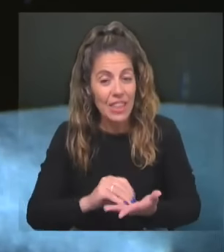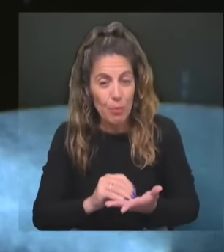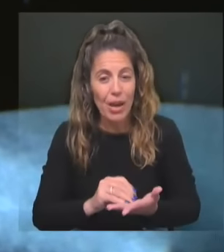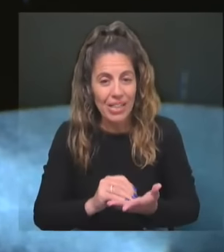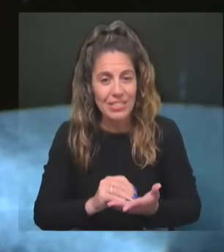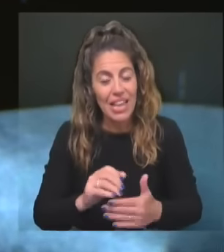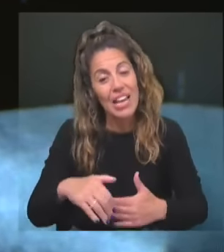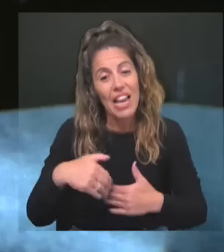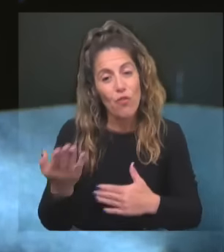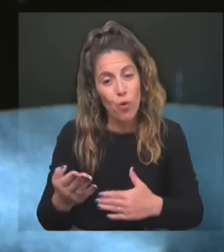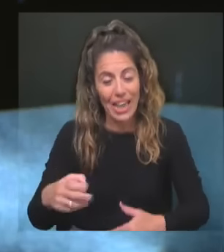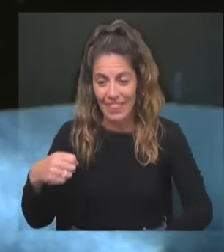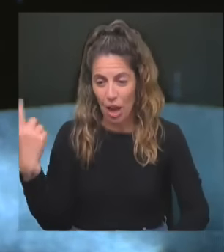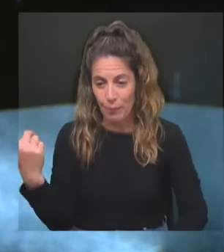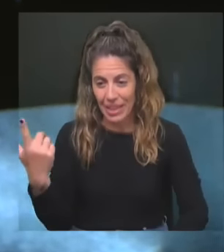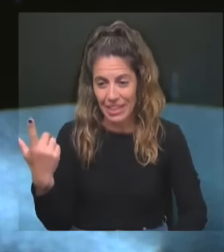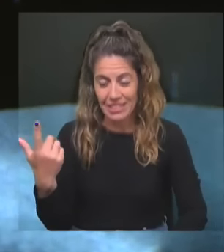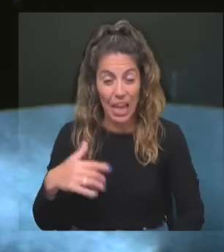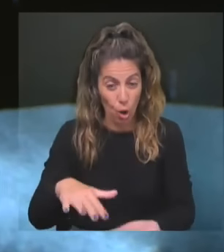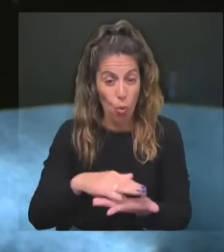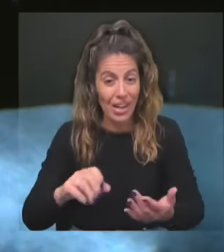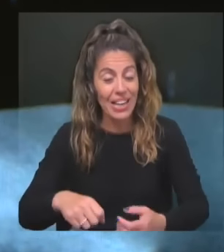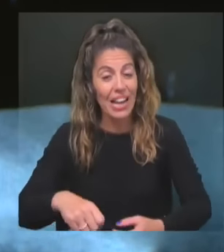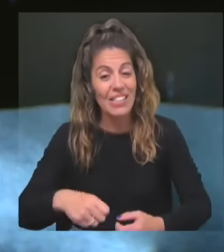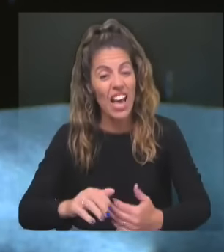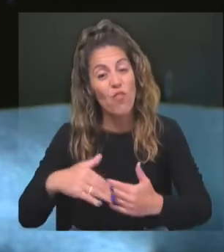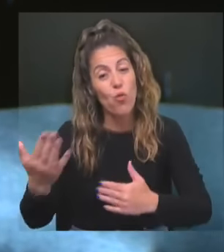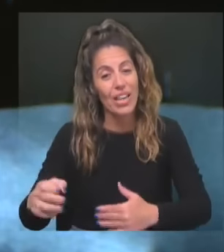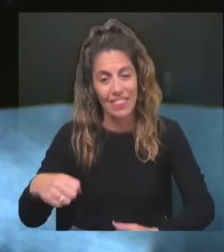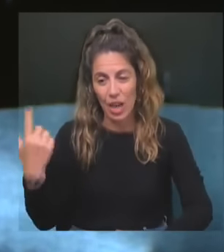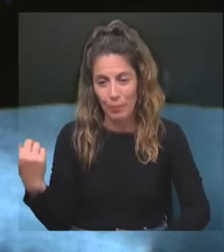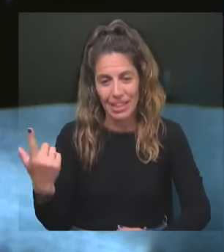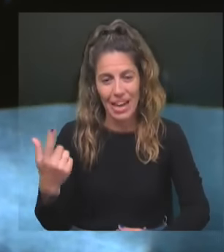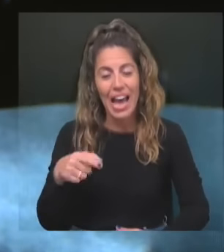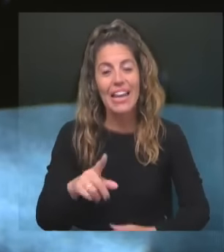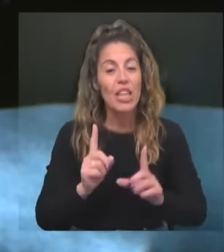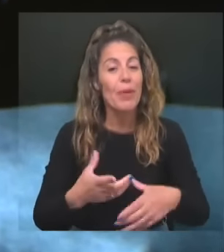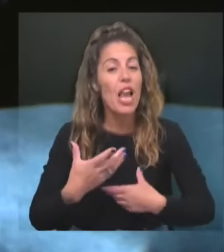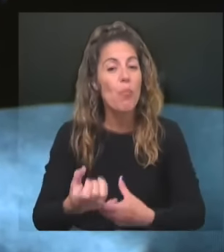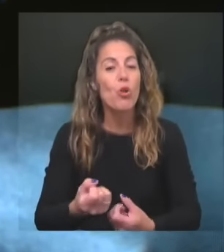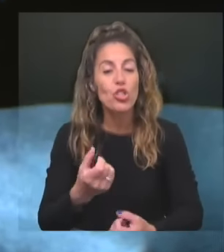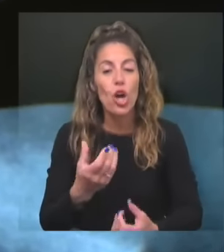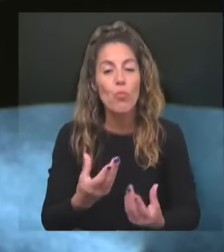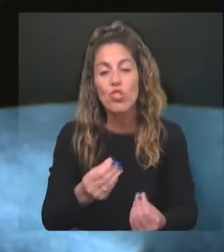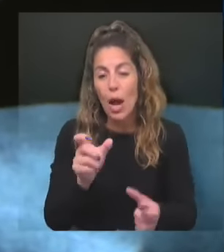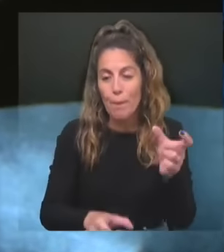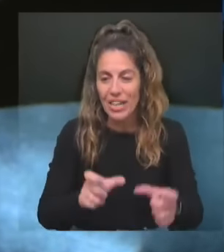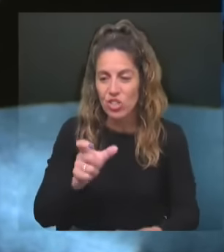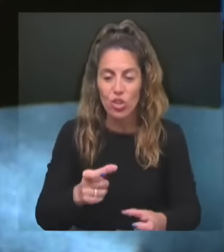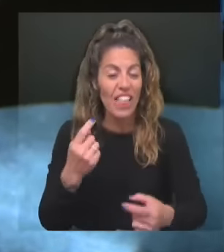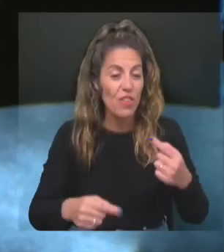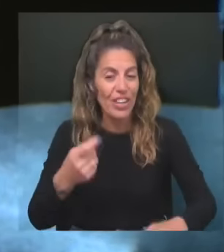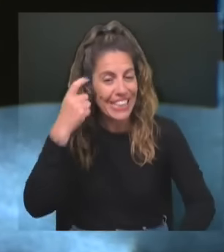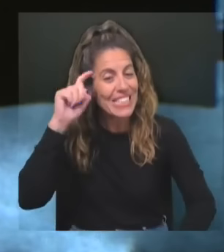las afueras de las piedras, están las afueras de las piedras, logró concitar el apoyo de mucha gente de diferentes ideas